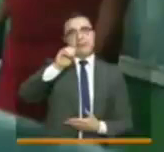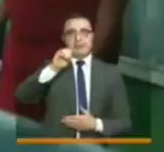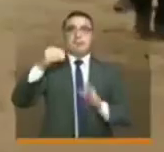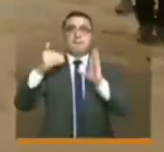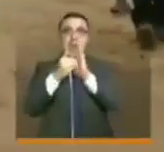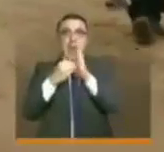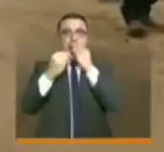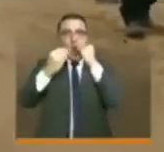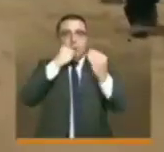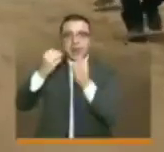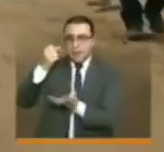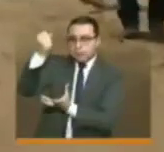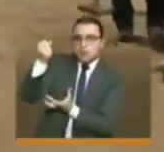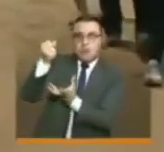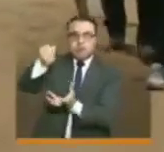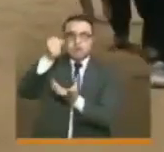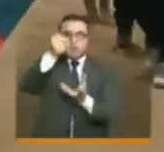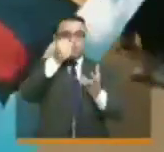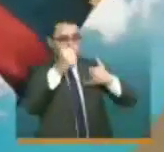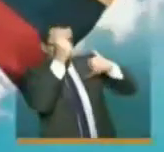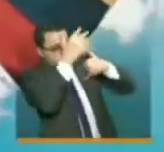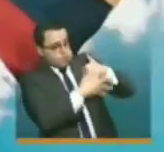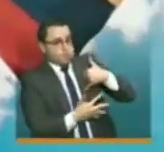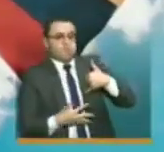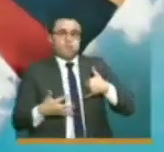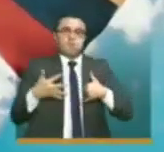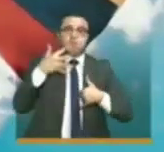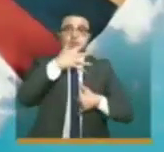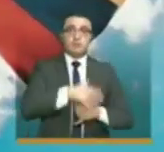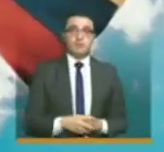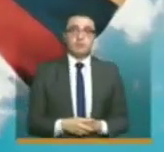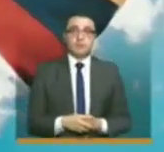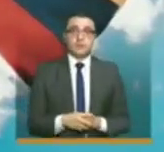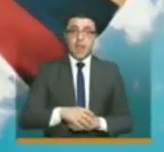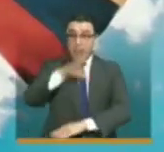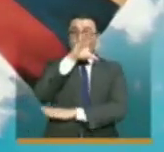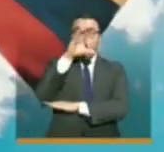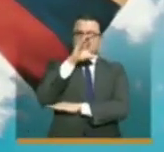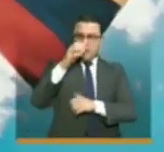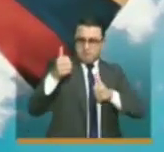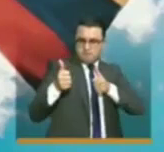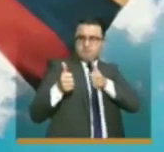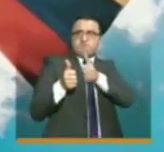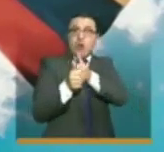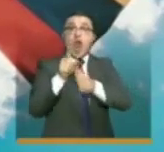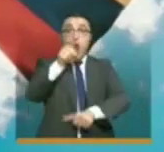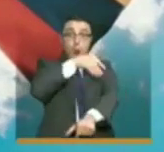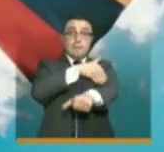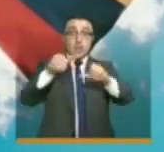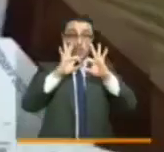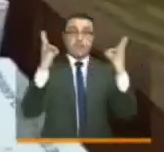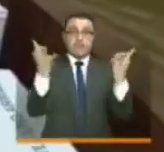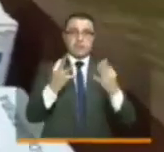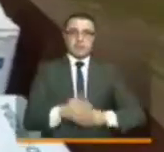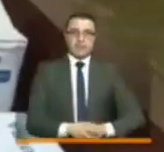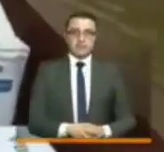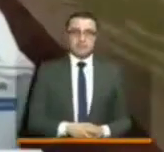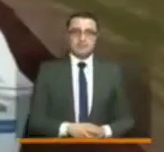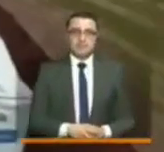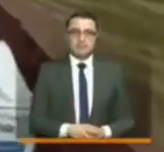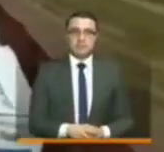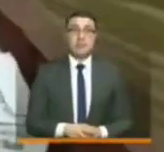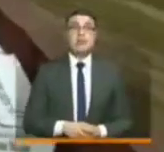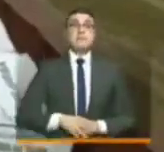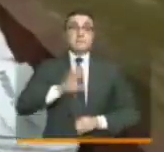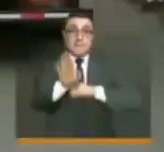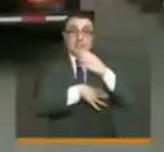mercados en todo el territorio nacional. Colombia está contigo. 1 millón de familias. Con esta campaña, el Ministerio